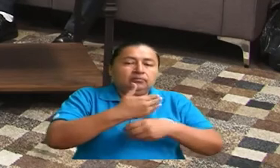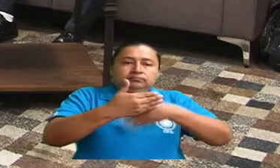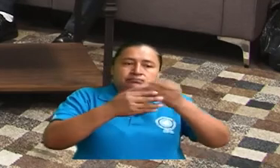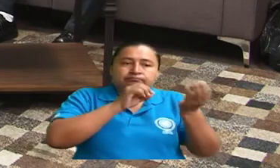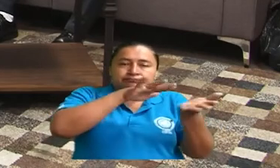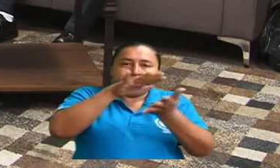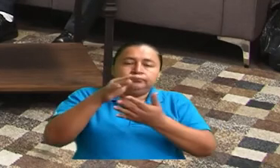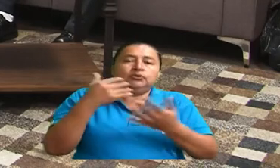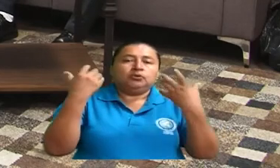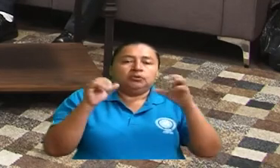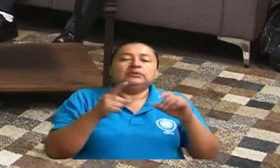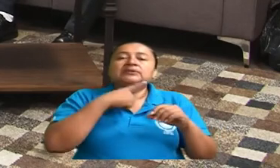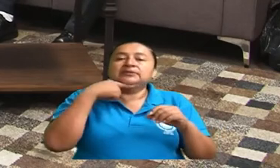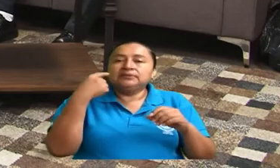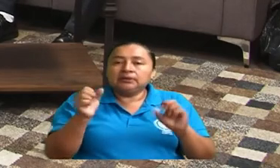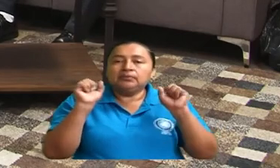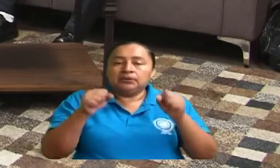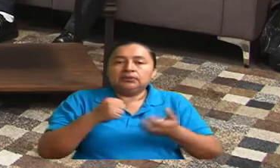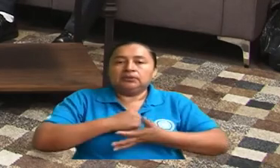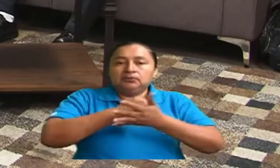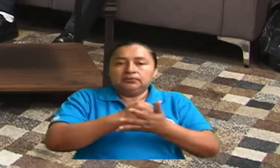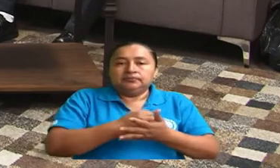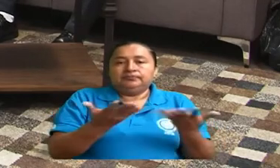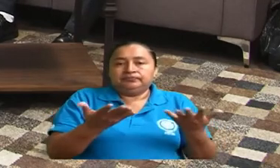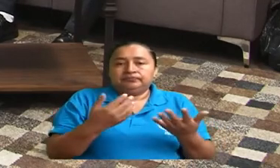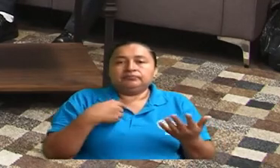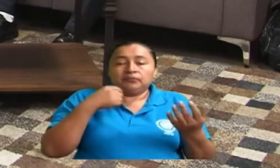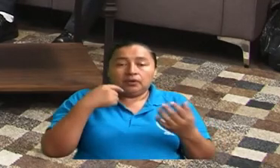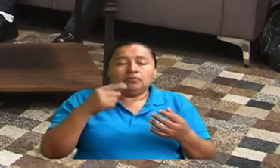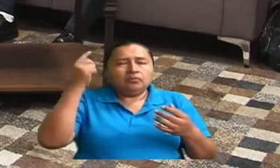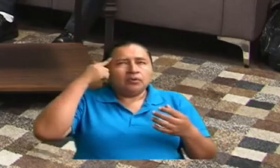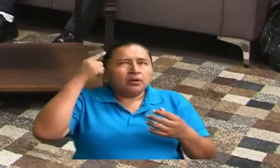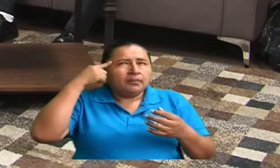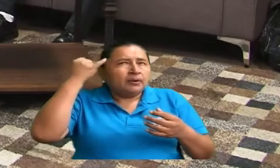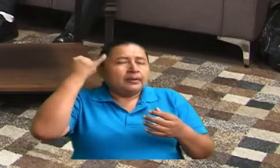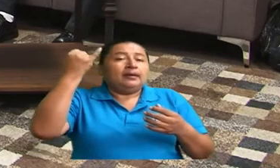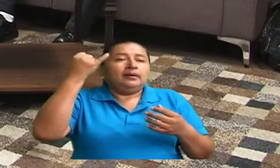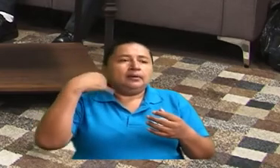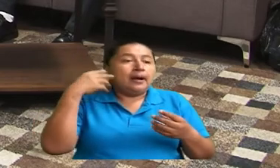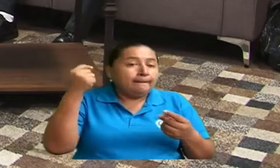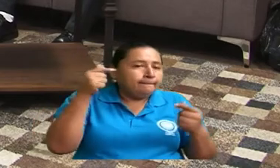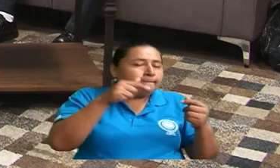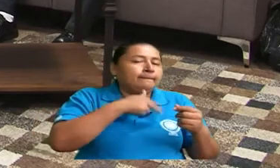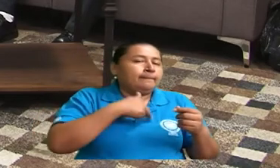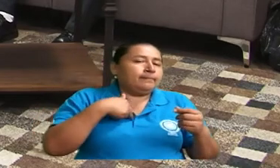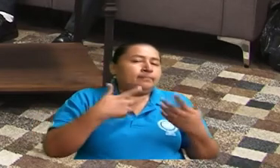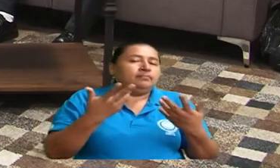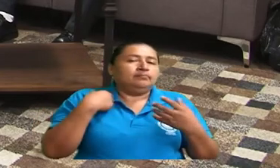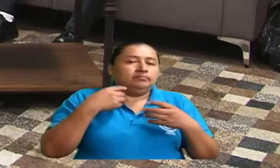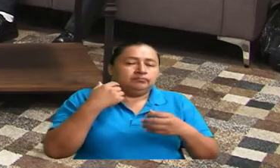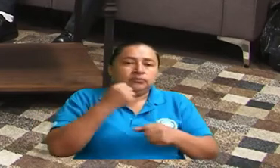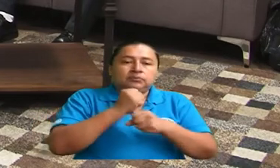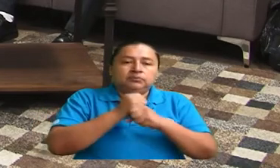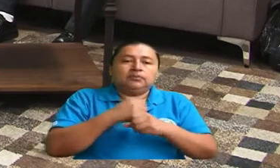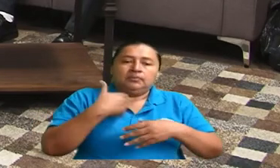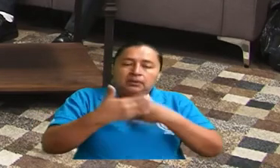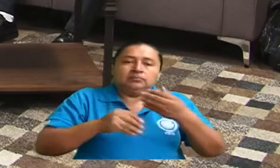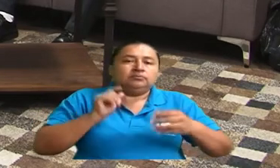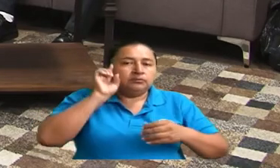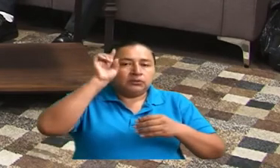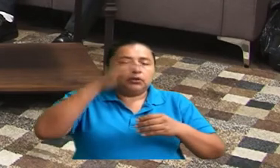produciendo cosas que realmente nos sirvan, ¿verdad? Produzcamos ideas, produzcamos cosas para que salgamos